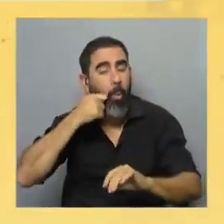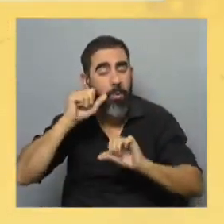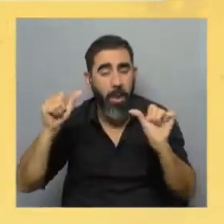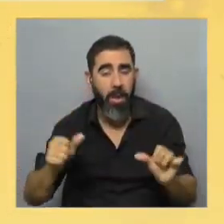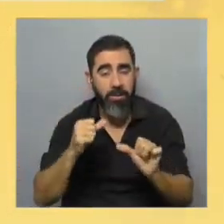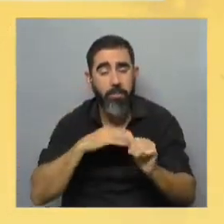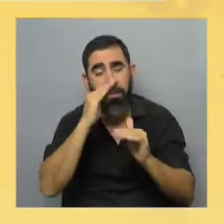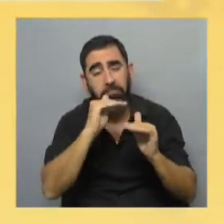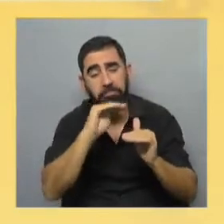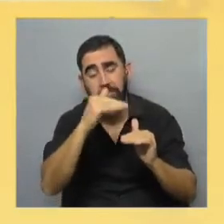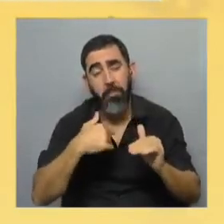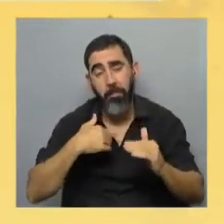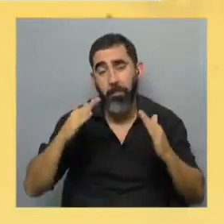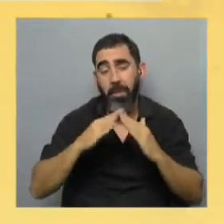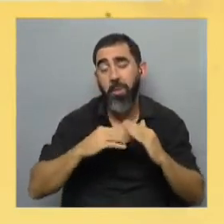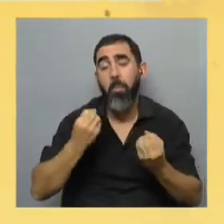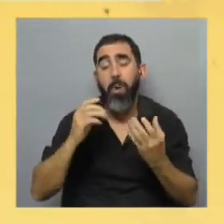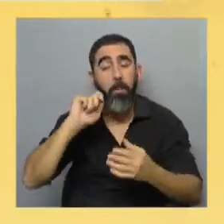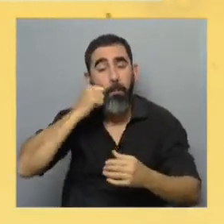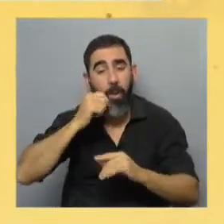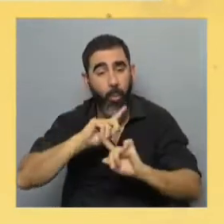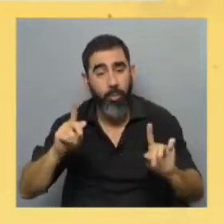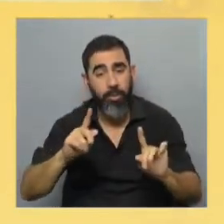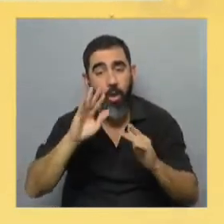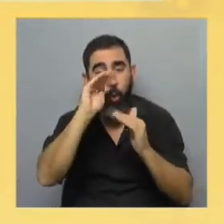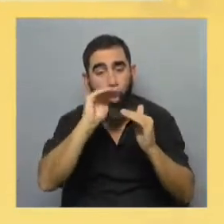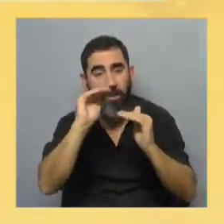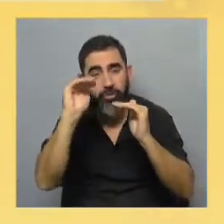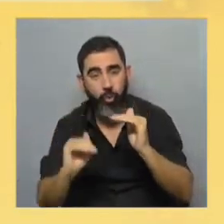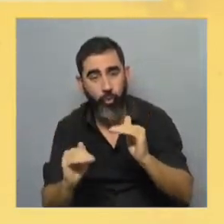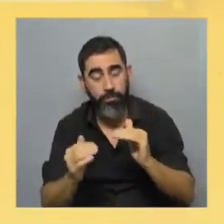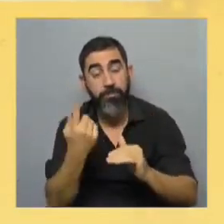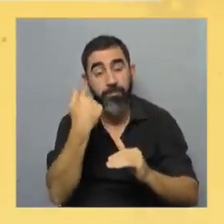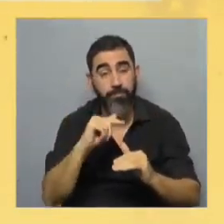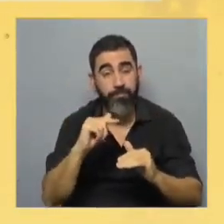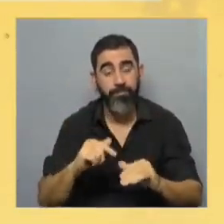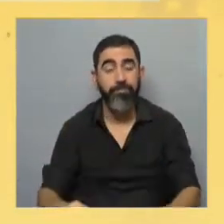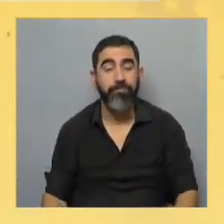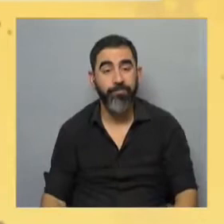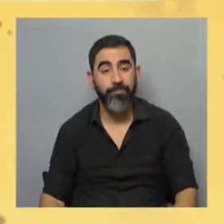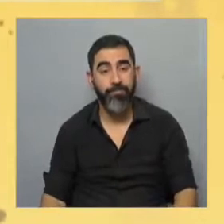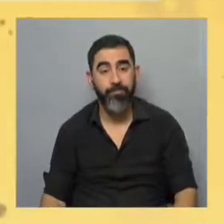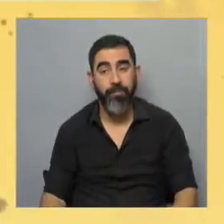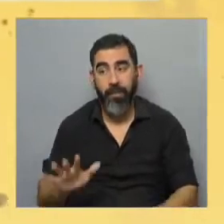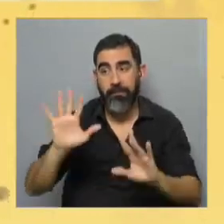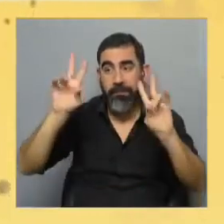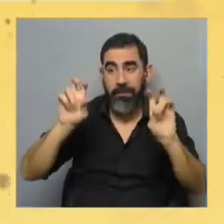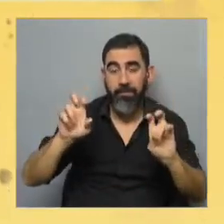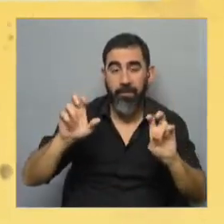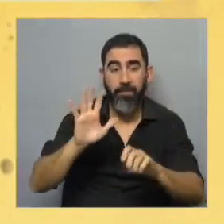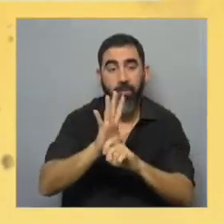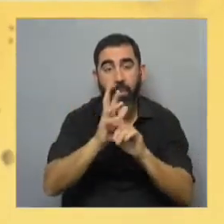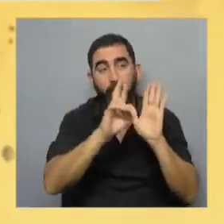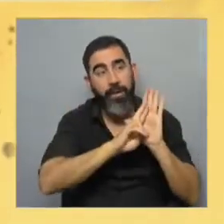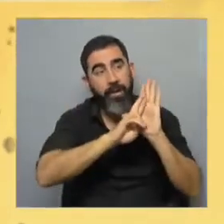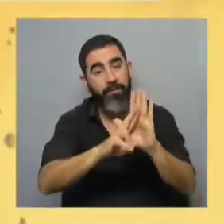coleccionar dinosaurios porque me gustan. Me gusta tener la colección, pero que llegue a ese punto de que se tome como